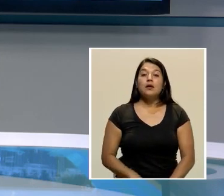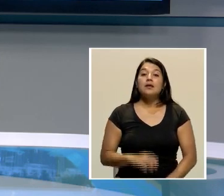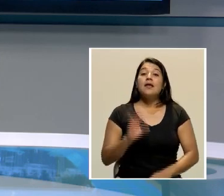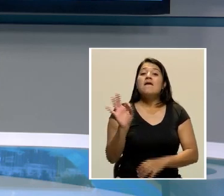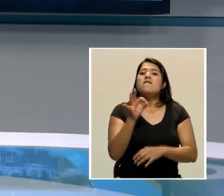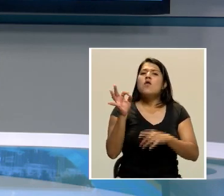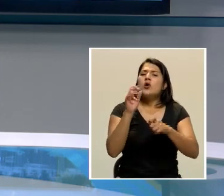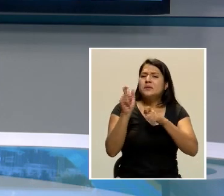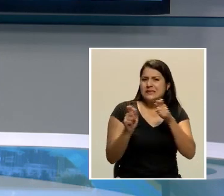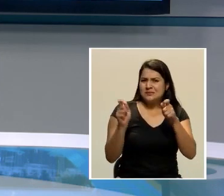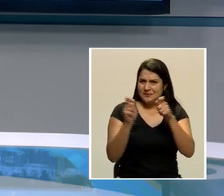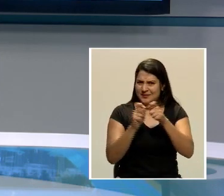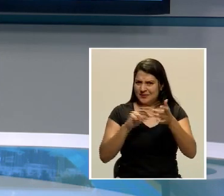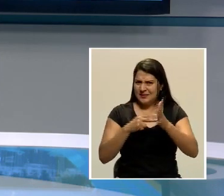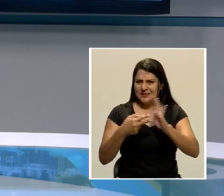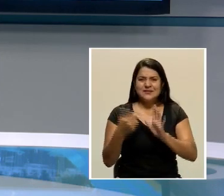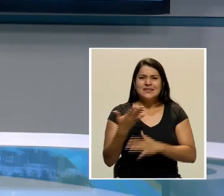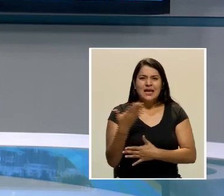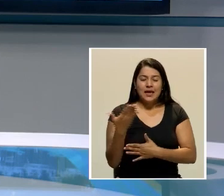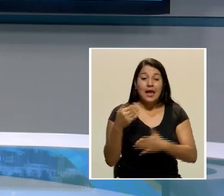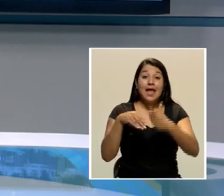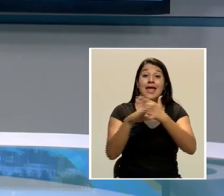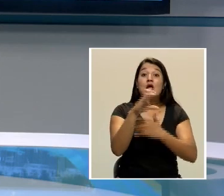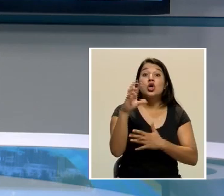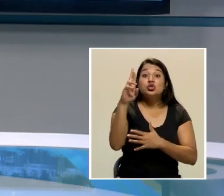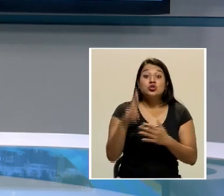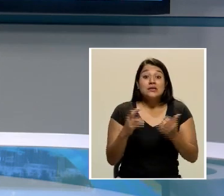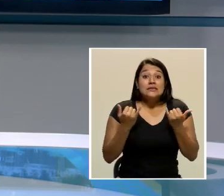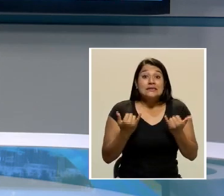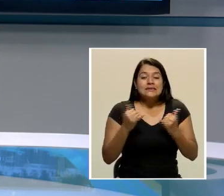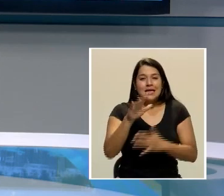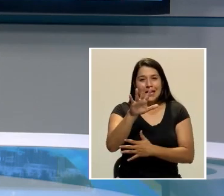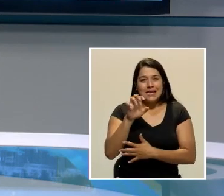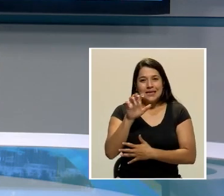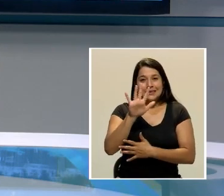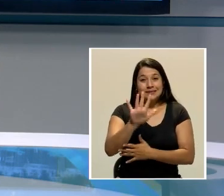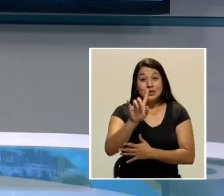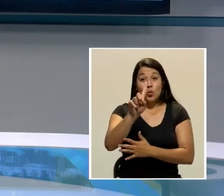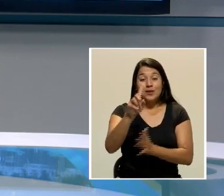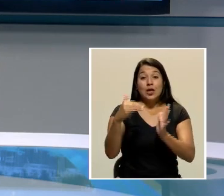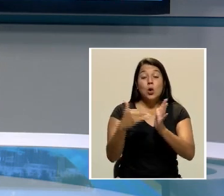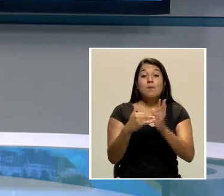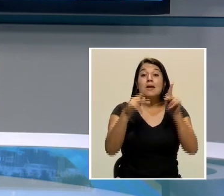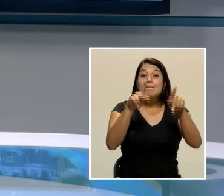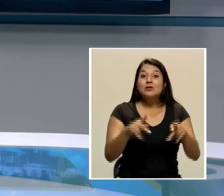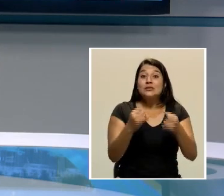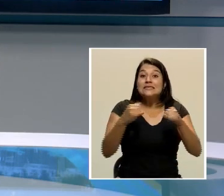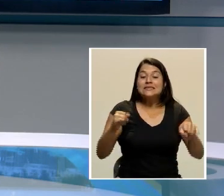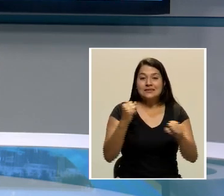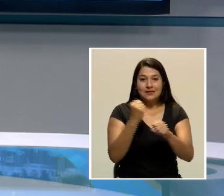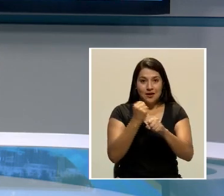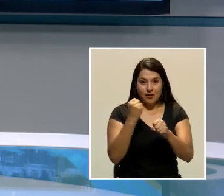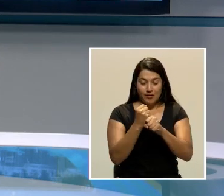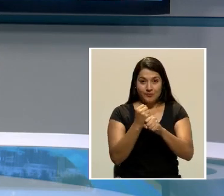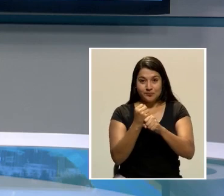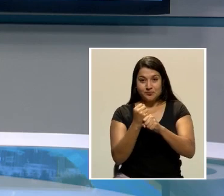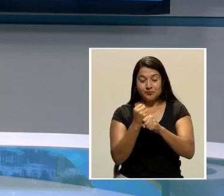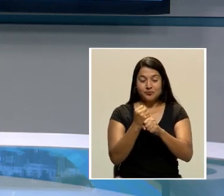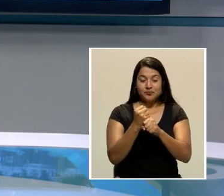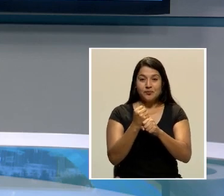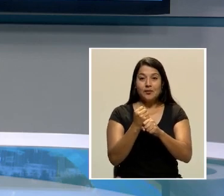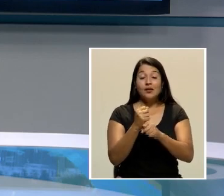Concretamente, esto significa que en el país hay 551,000 personas sin trabajo.